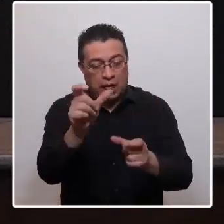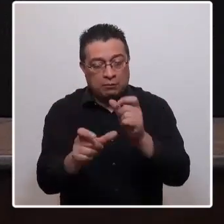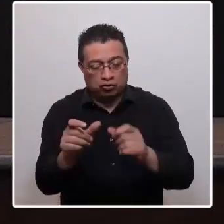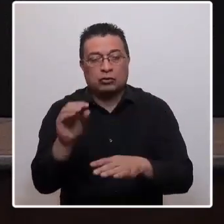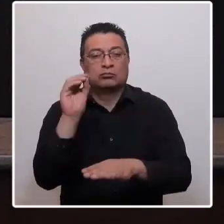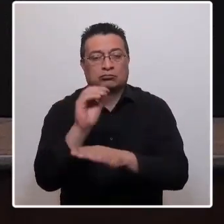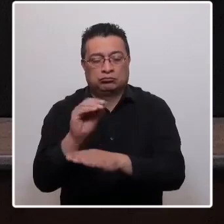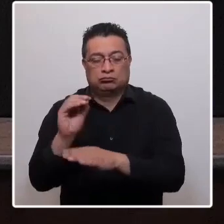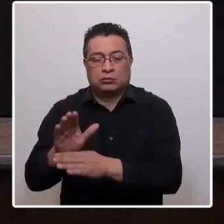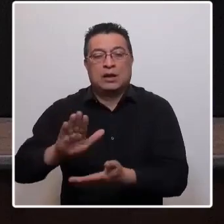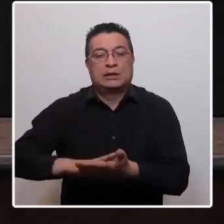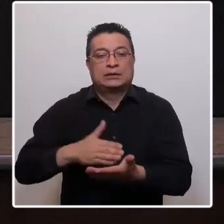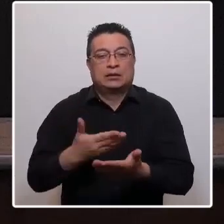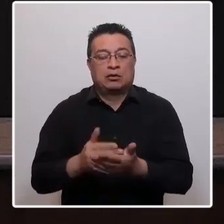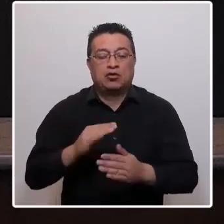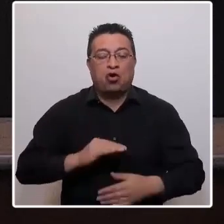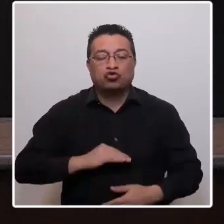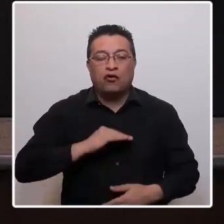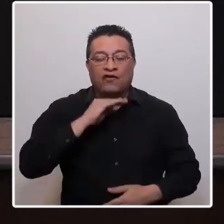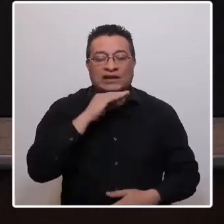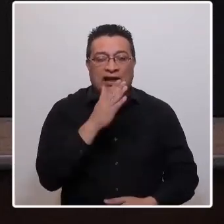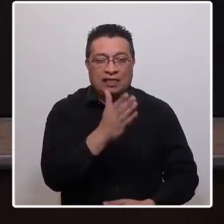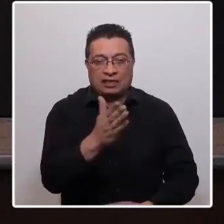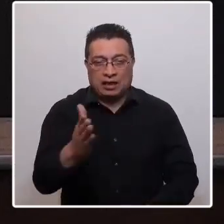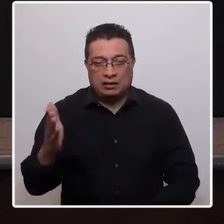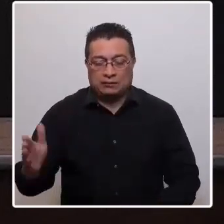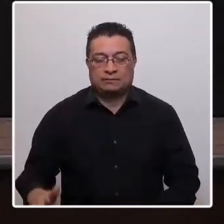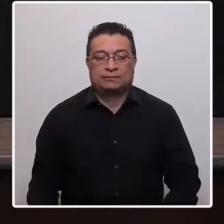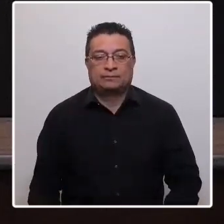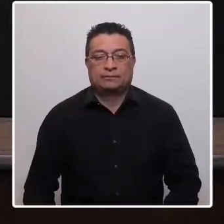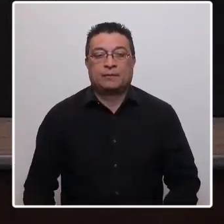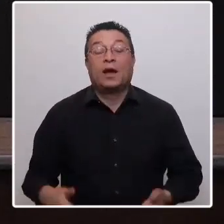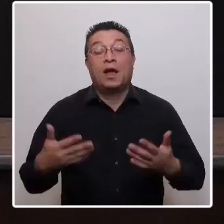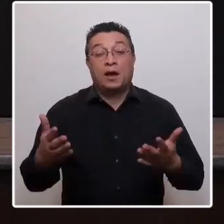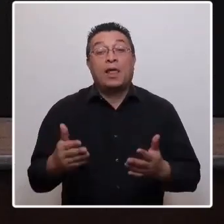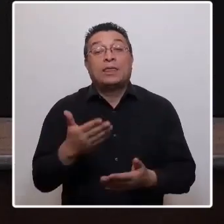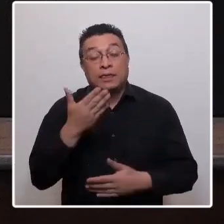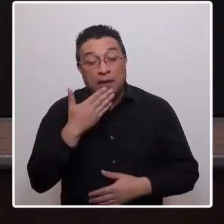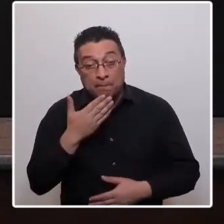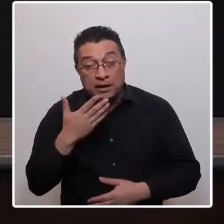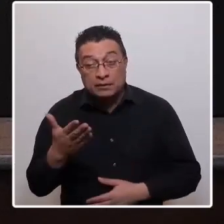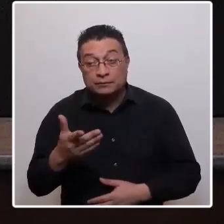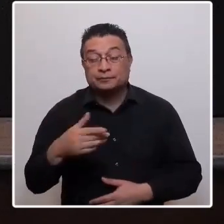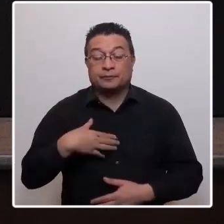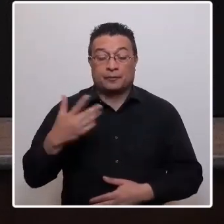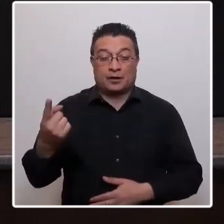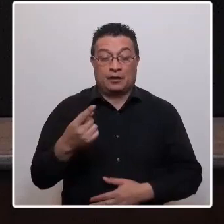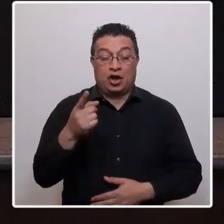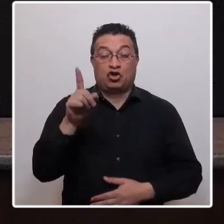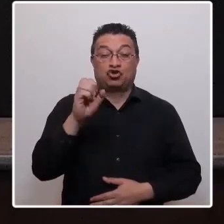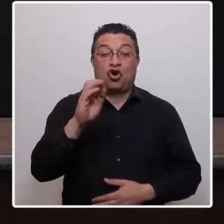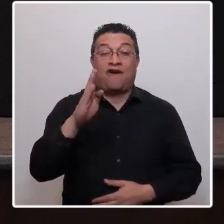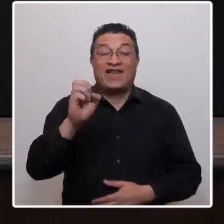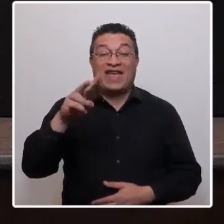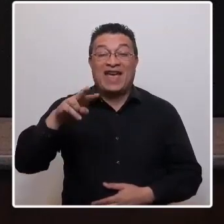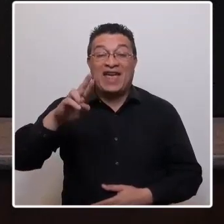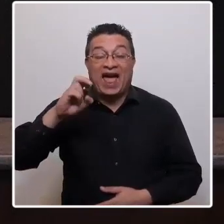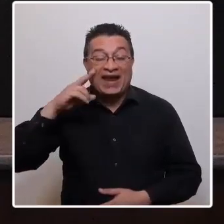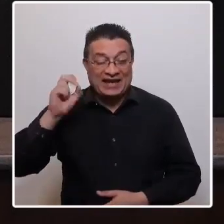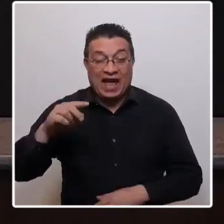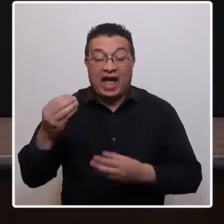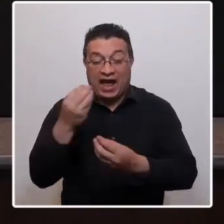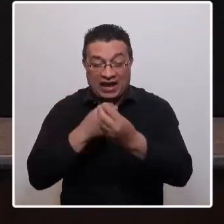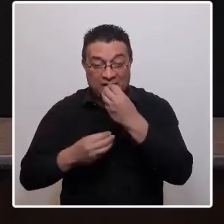abastecimiento saludable y suficiente. Por su parte, la soberanía alimentaria que se consagra en el